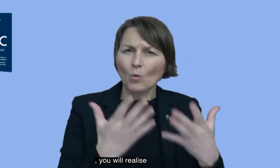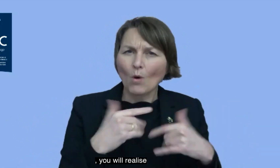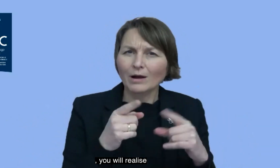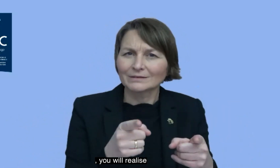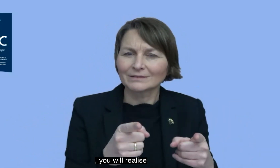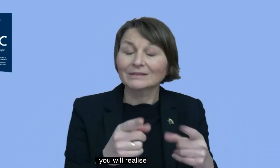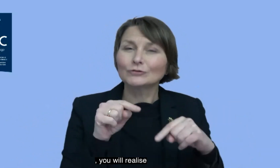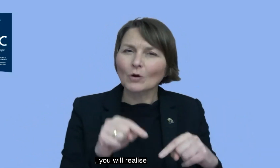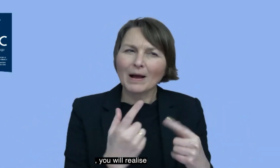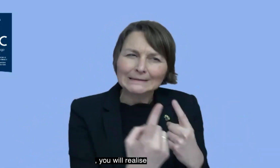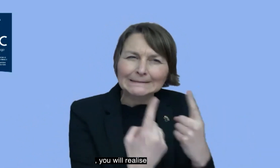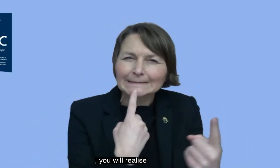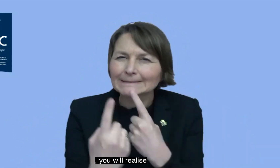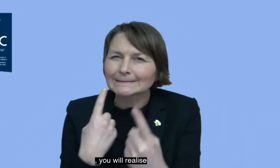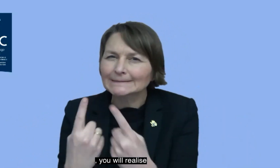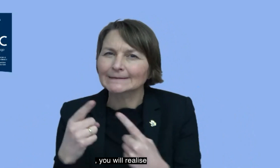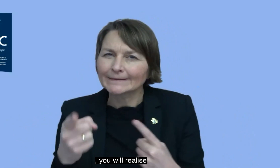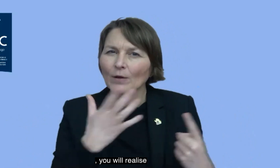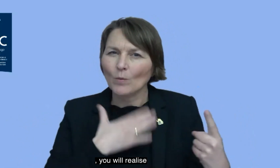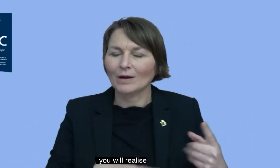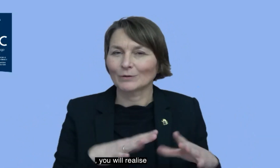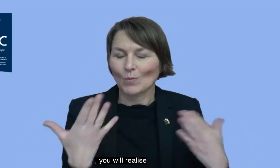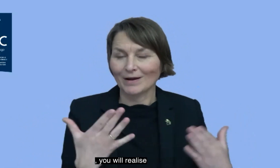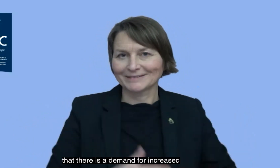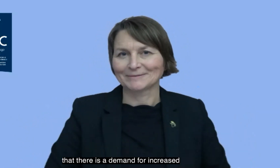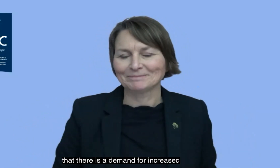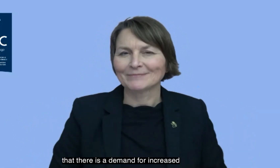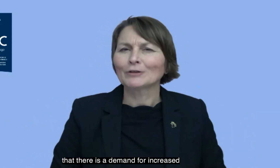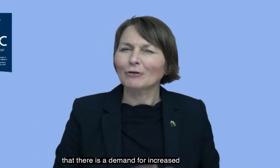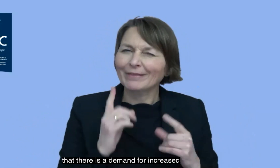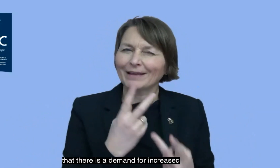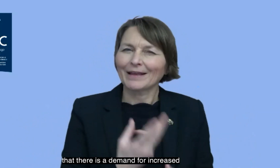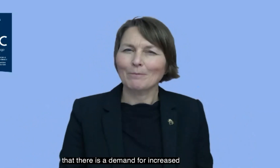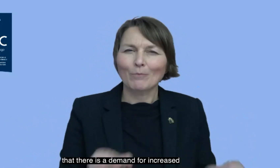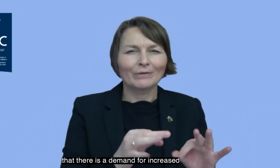que realmente hay una demanda